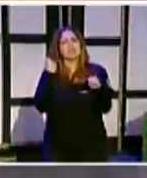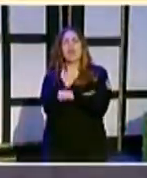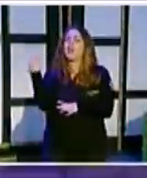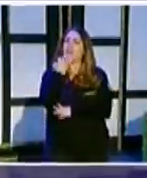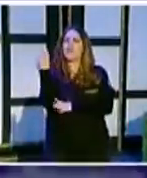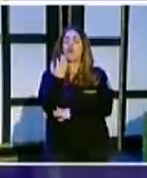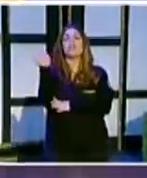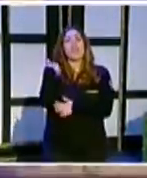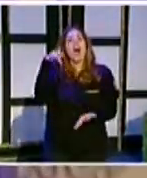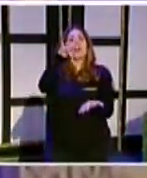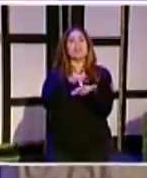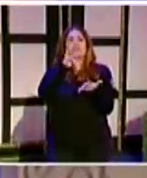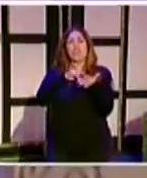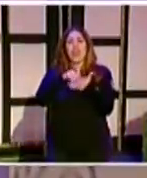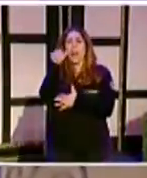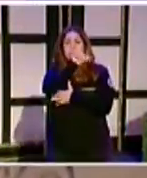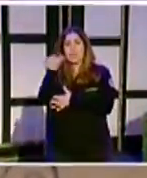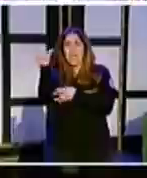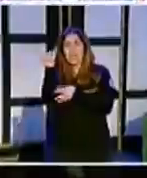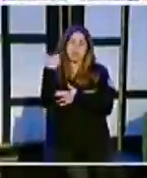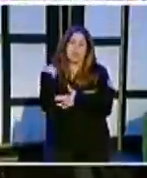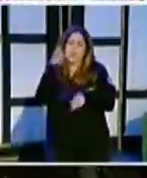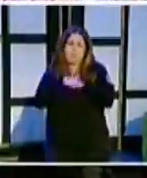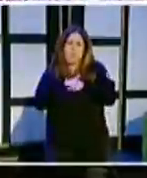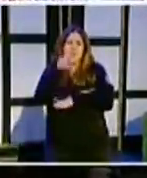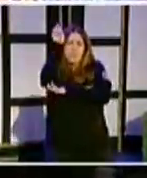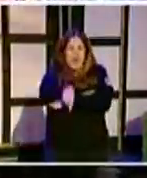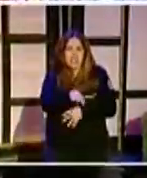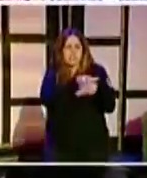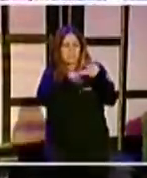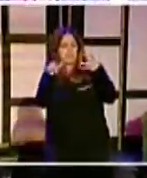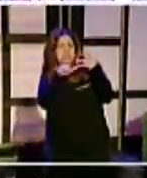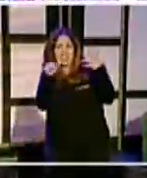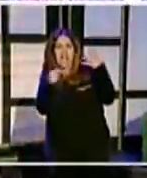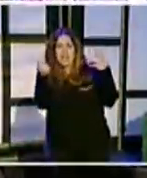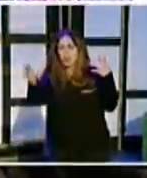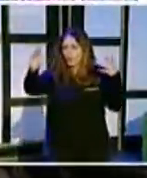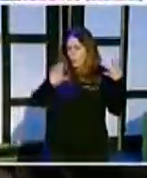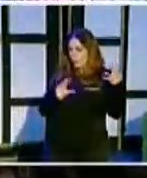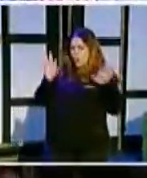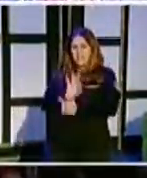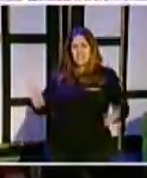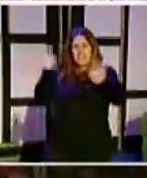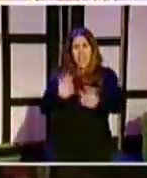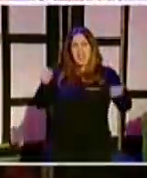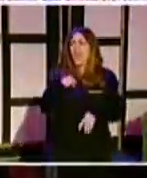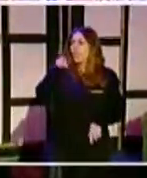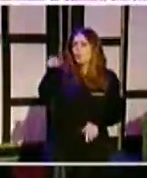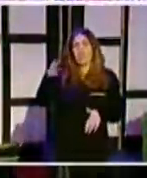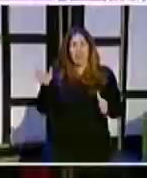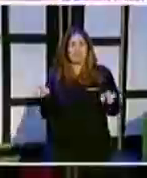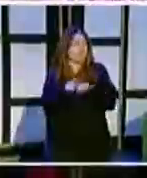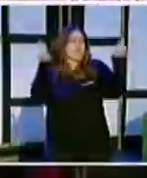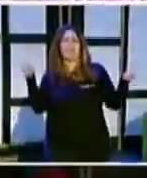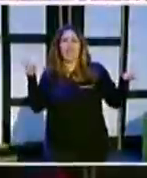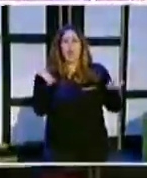llega final de mes, mi salario no pueda cobrar. Y mientras usted como si nada,